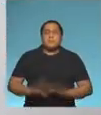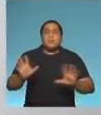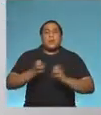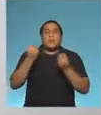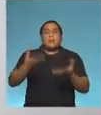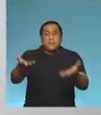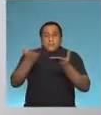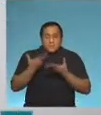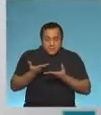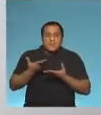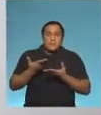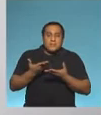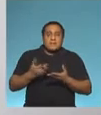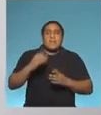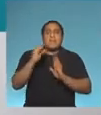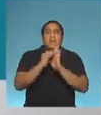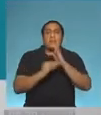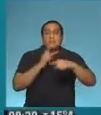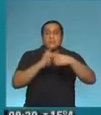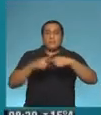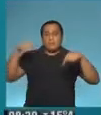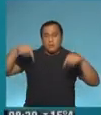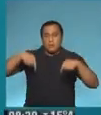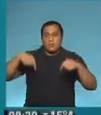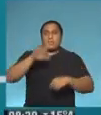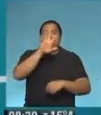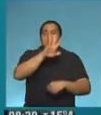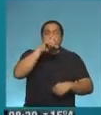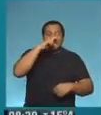Hola, ¿cómo les va? Bienvenidos. Este es el dato positivo de la jornada. Son